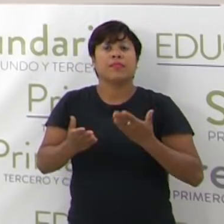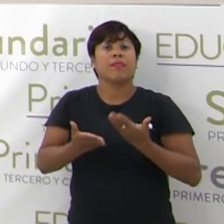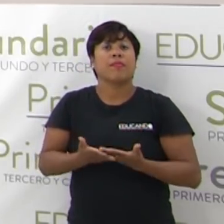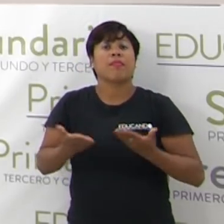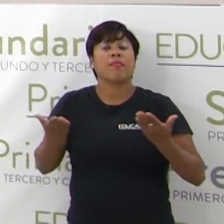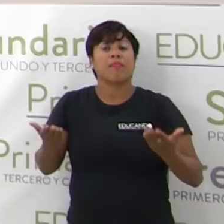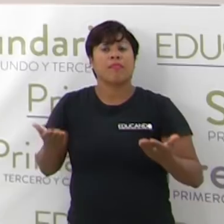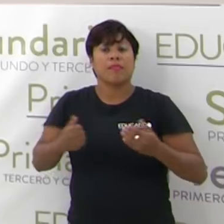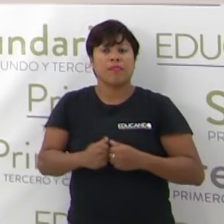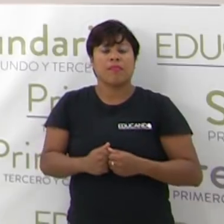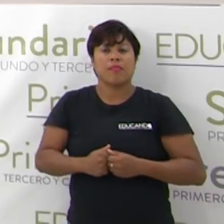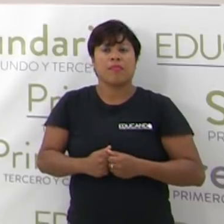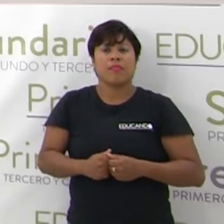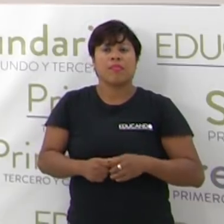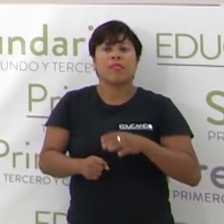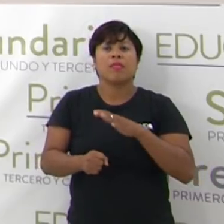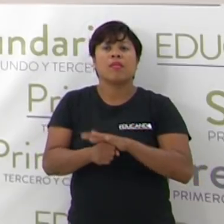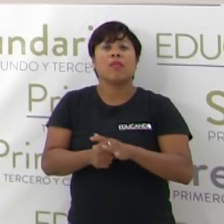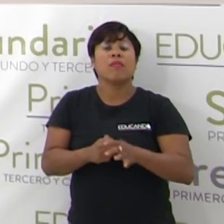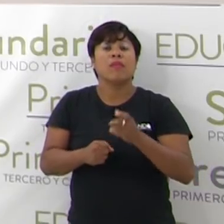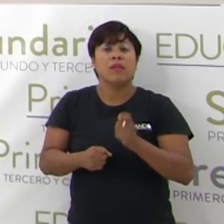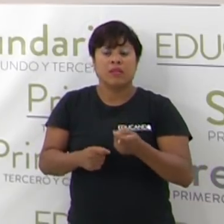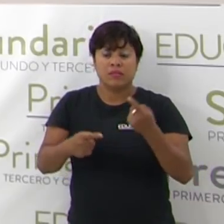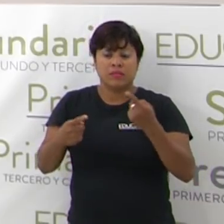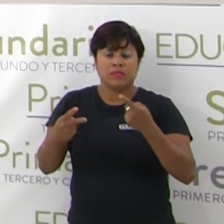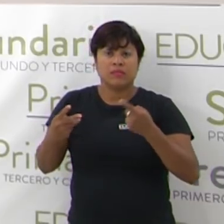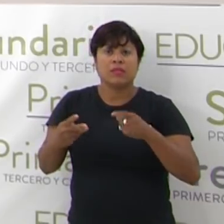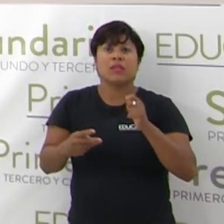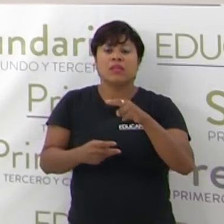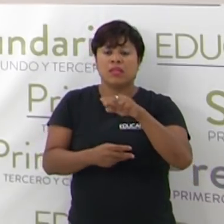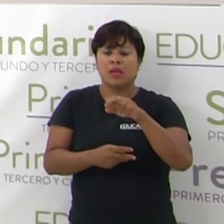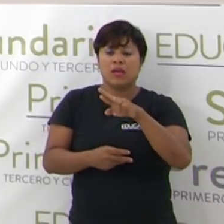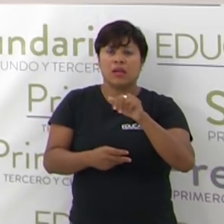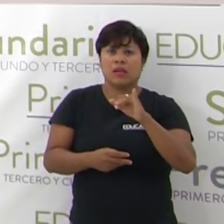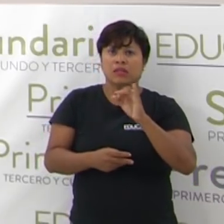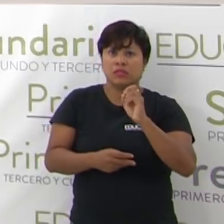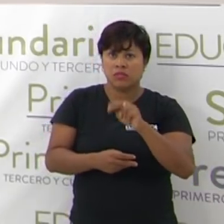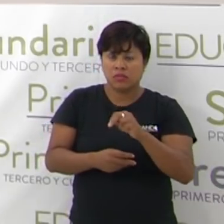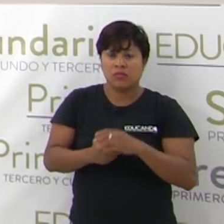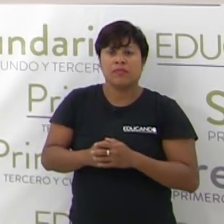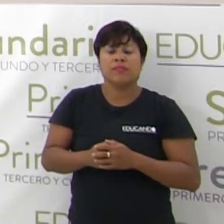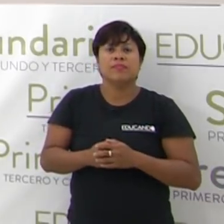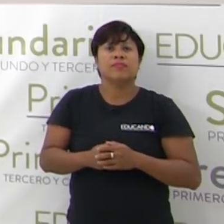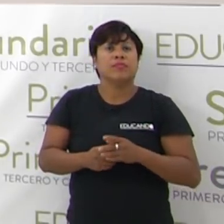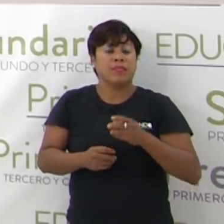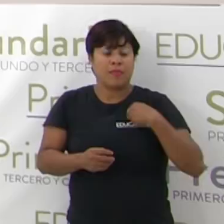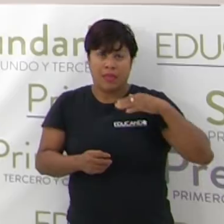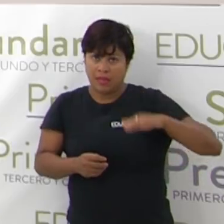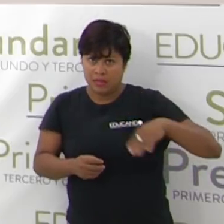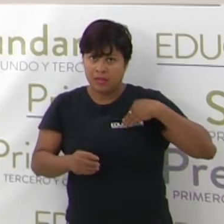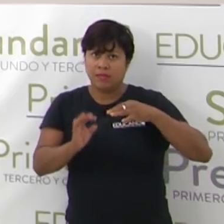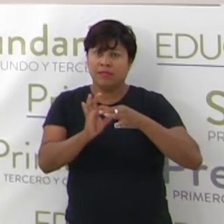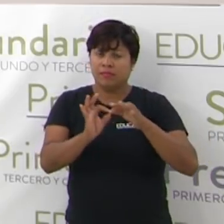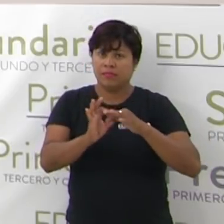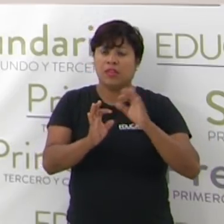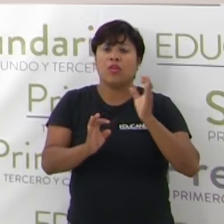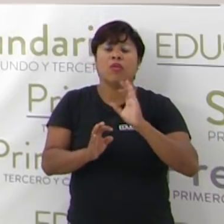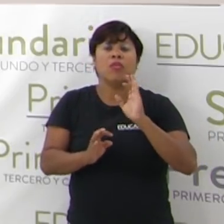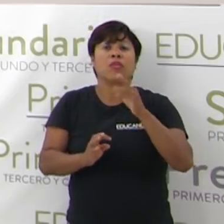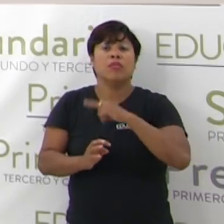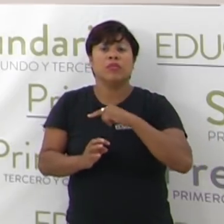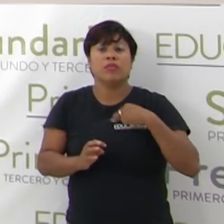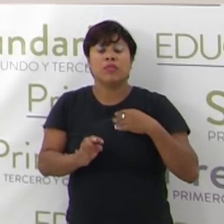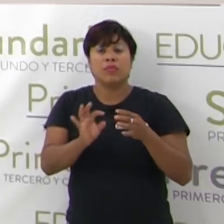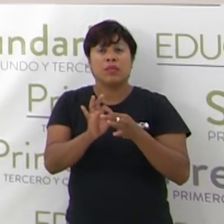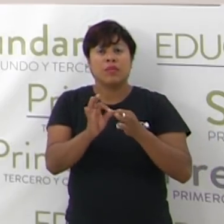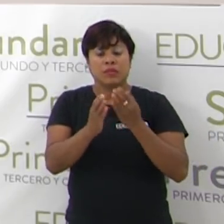Ahora, ¿cuáles son las partes de una narración? Hace ratito ya se las mencionaba, pero cuando nosotros vamos a